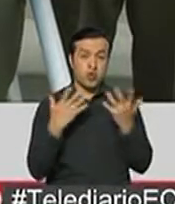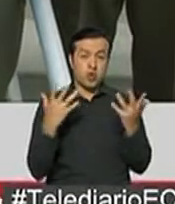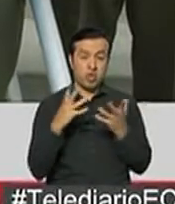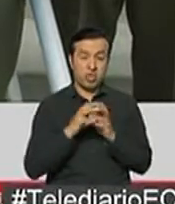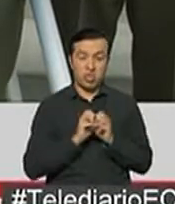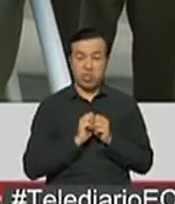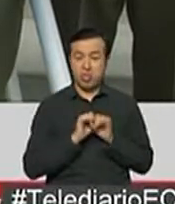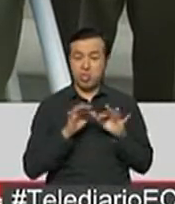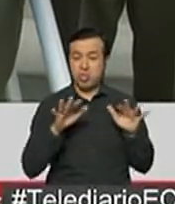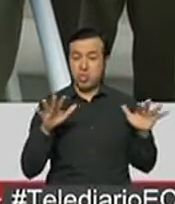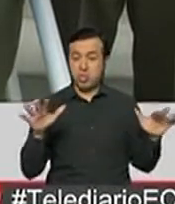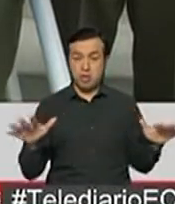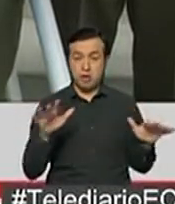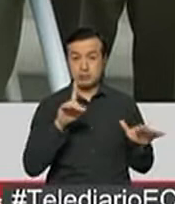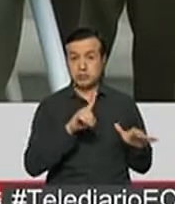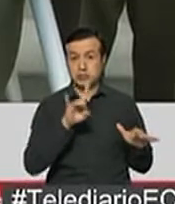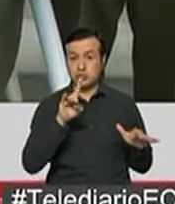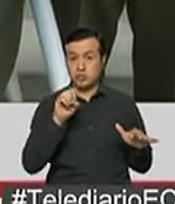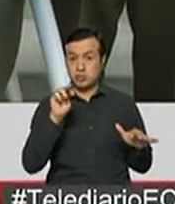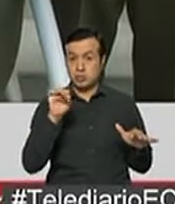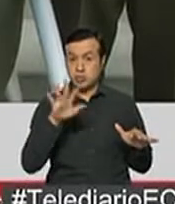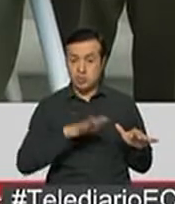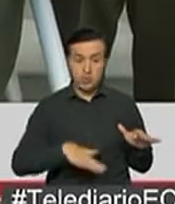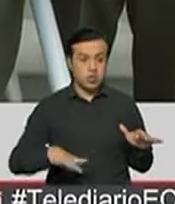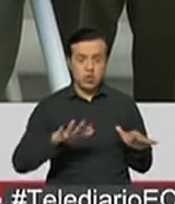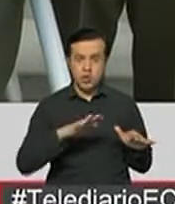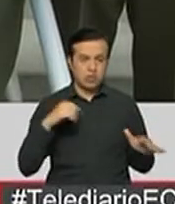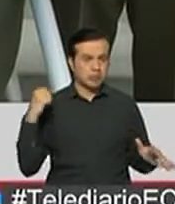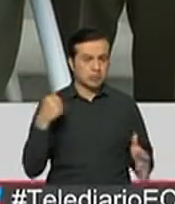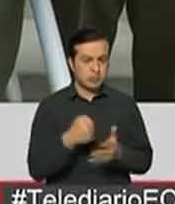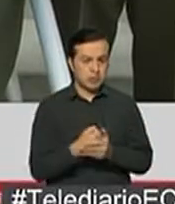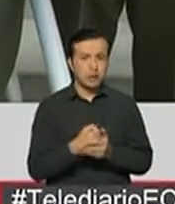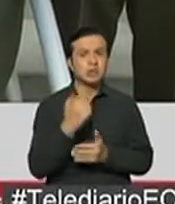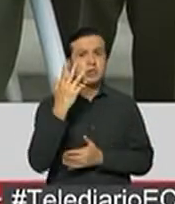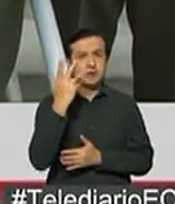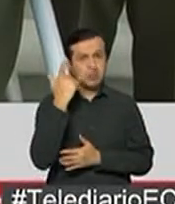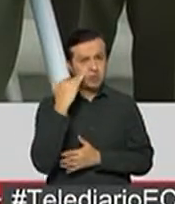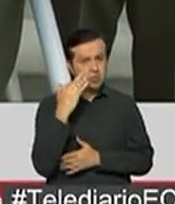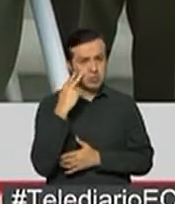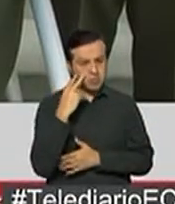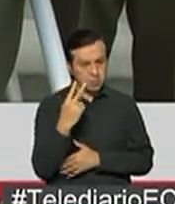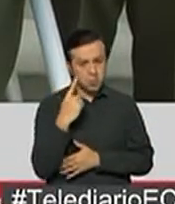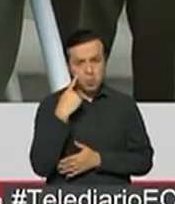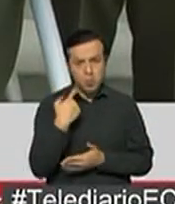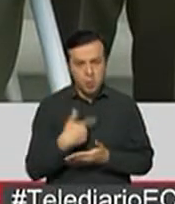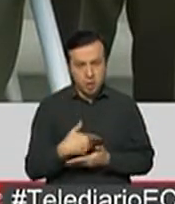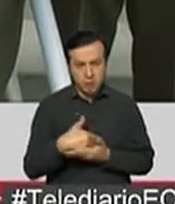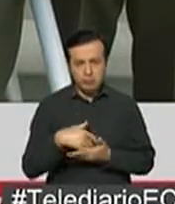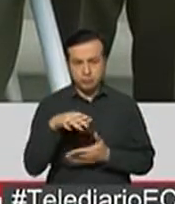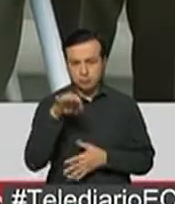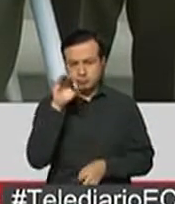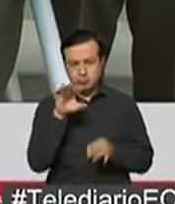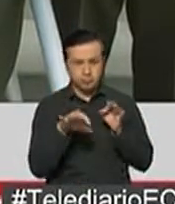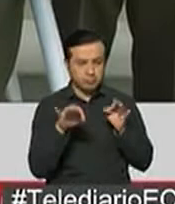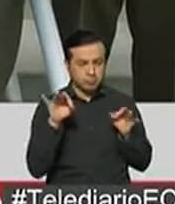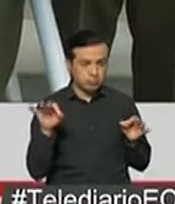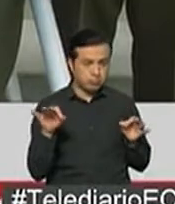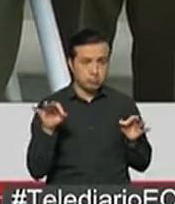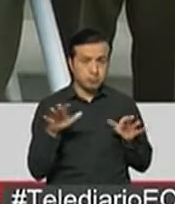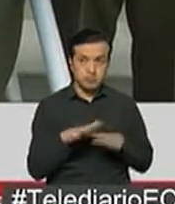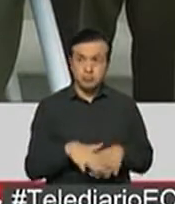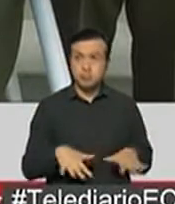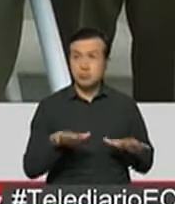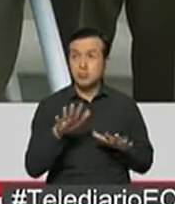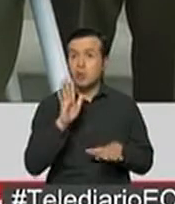esparcidos a lo largo de unos 180 metros estaremos aquí unos cinco días para recoger las pruebas perecederas no estamos aquí para